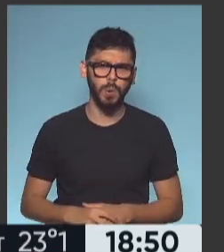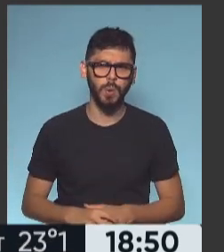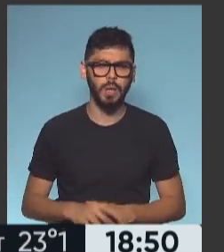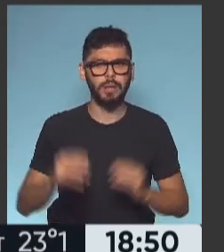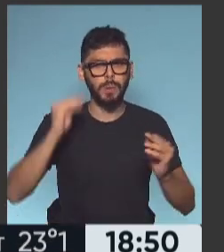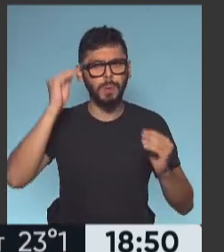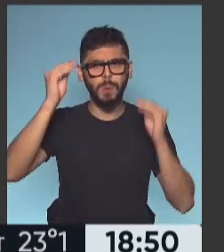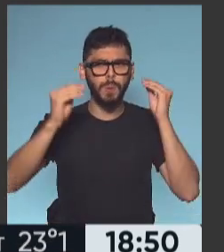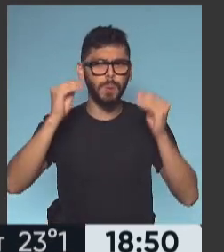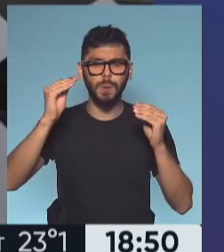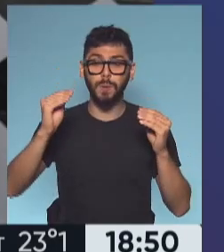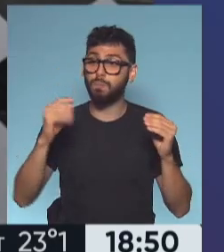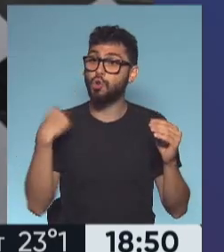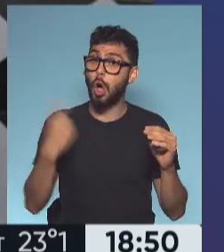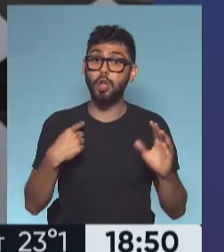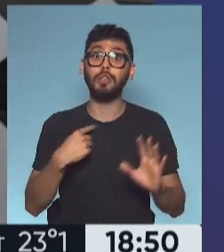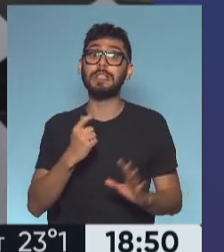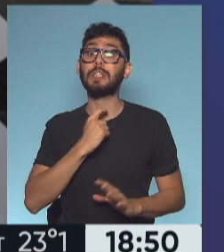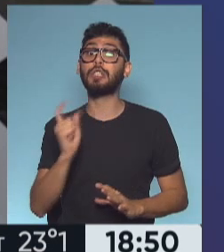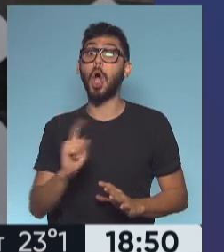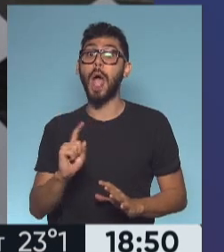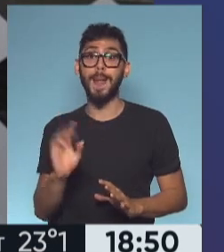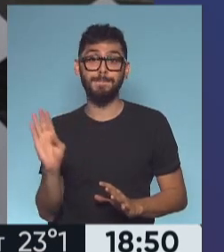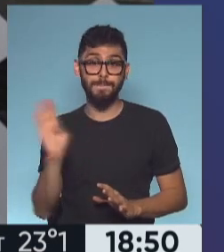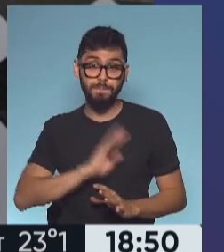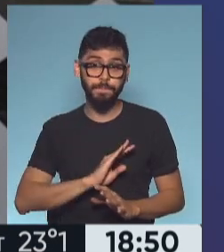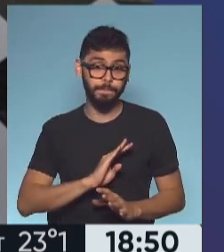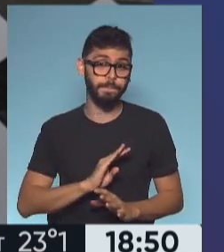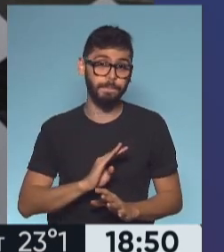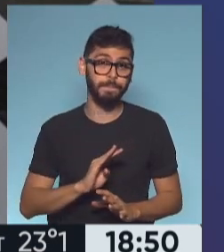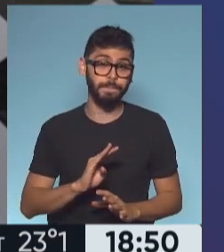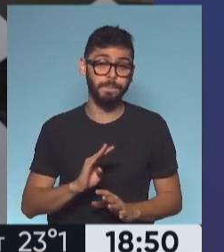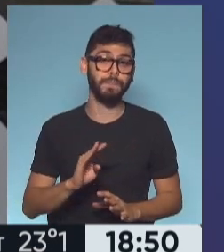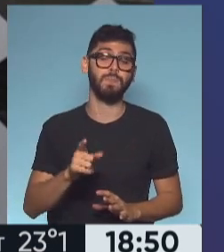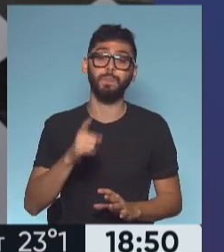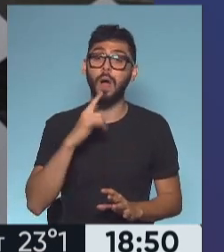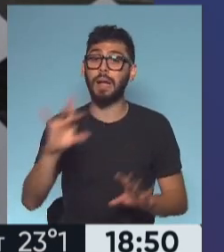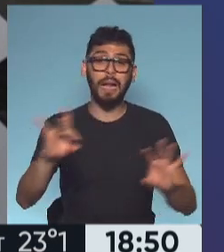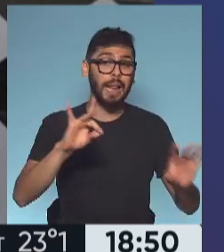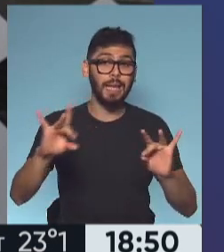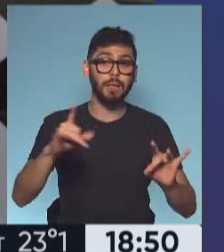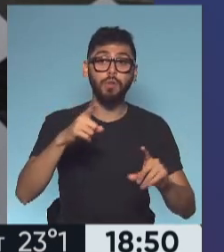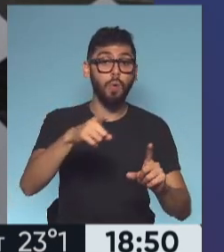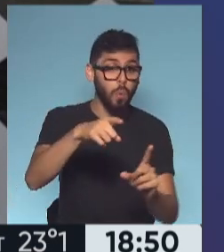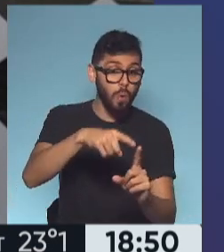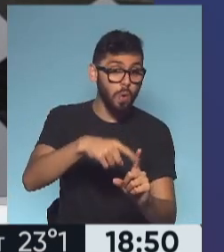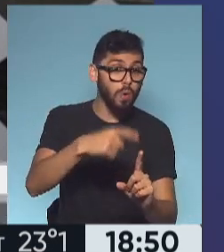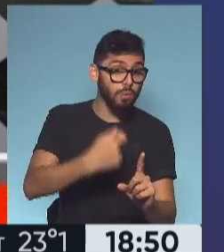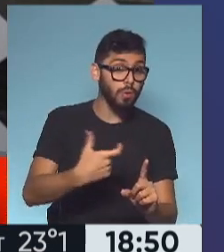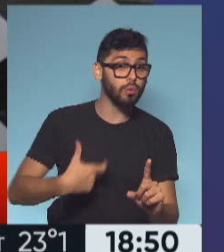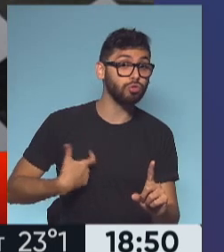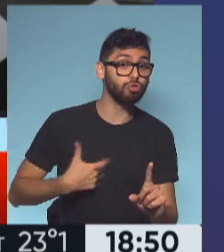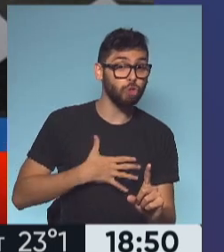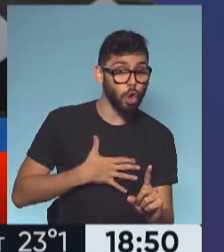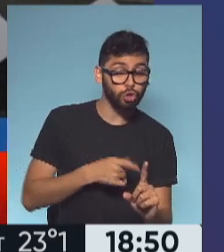un momento que no estábamos deseando, que es tener que seleccionar. Dice, ¿usted qué pertenece? ¿Pertenece a la